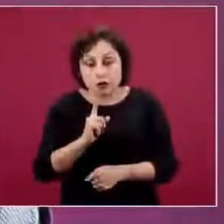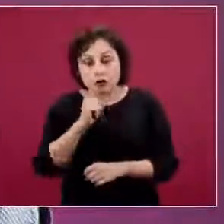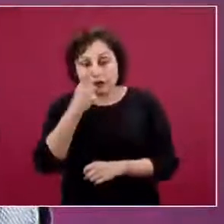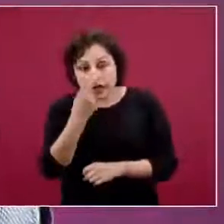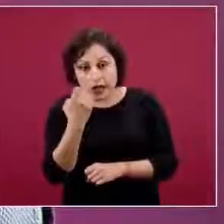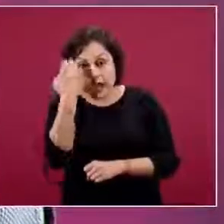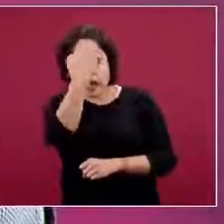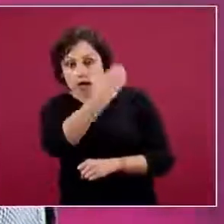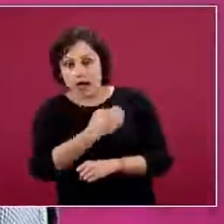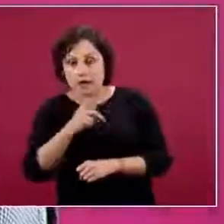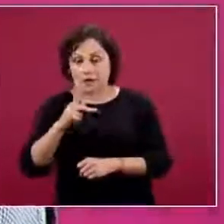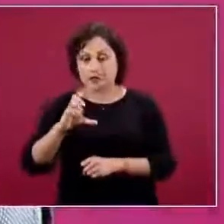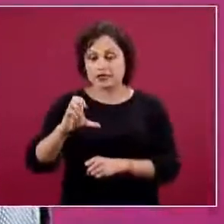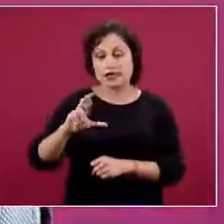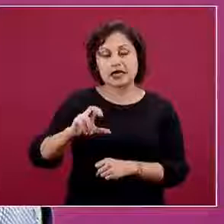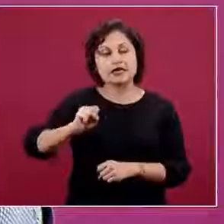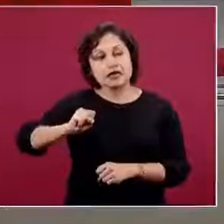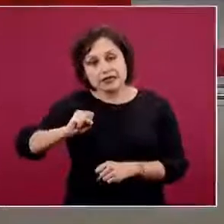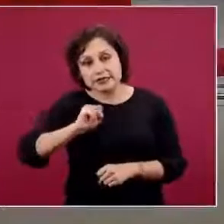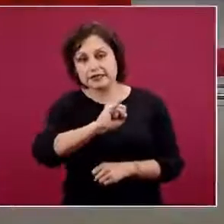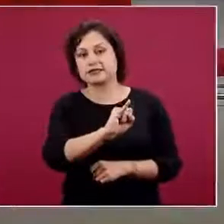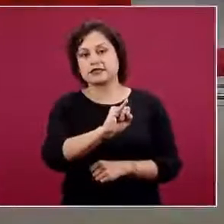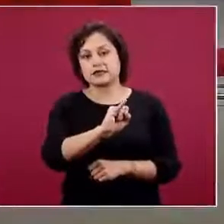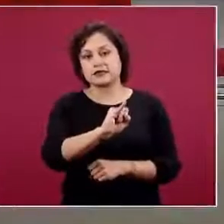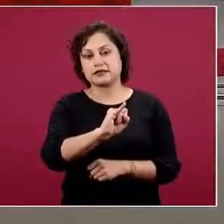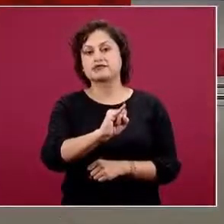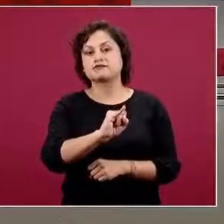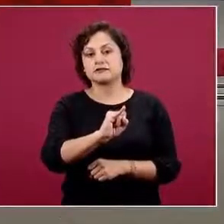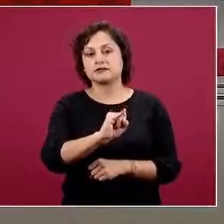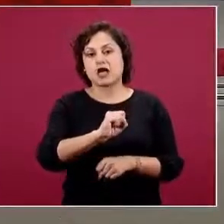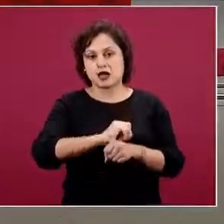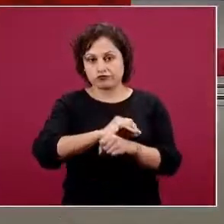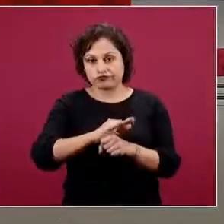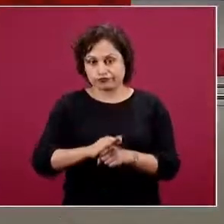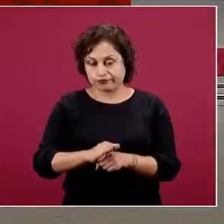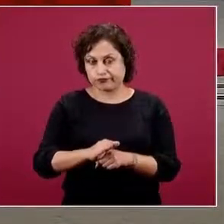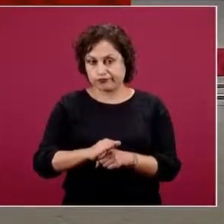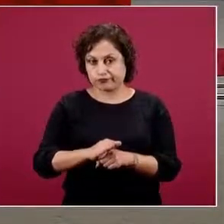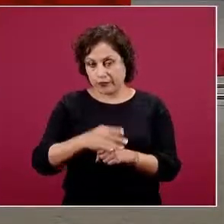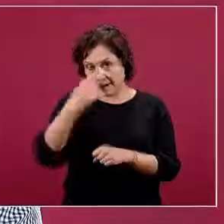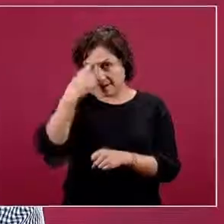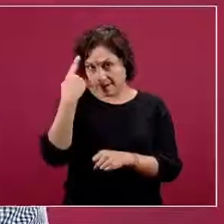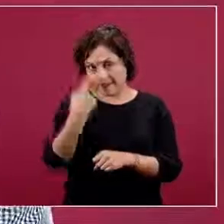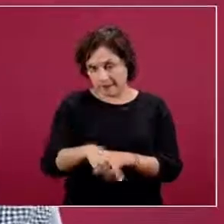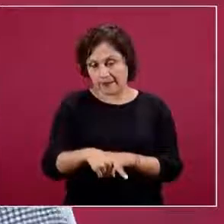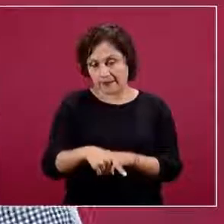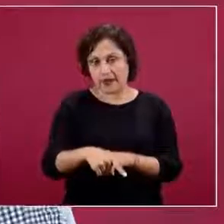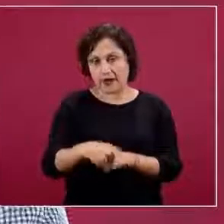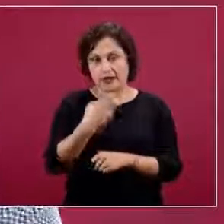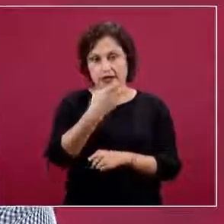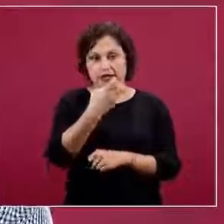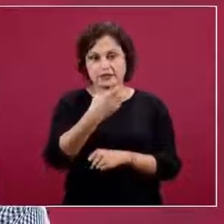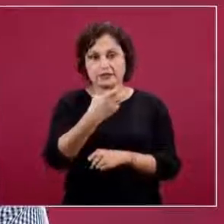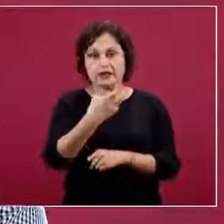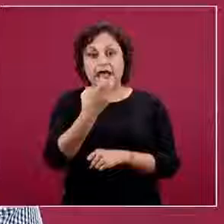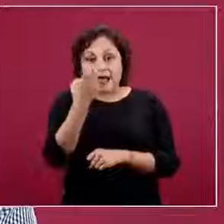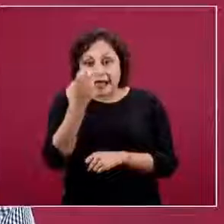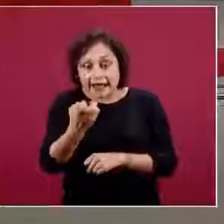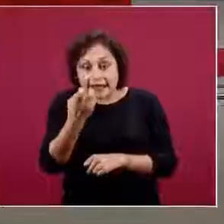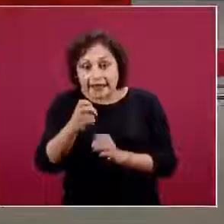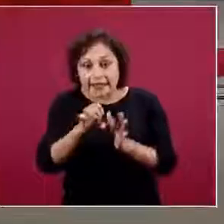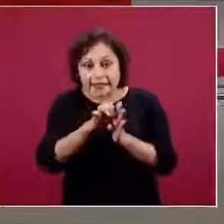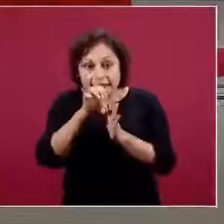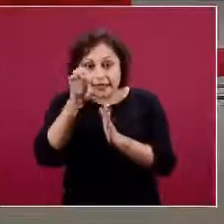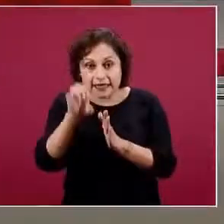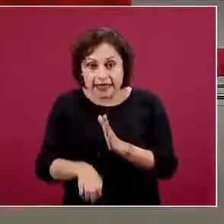prueba confirmatoria y vuelve a dar positivo por PCR para COVID. Cuando esto sucede o hasta